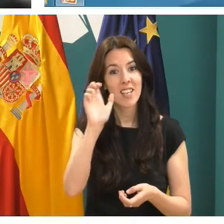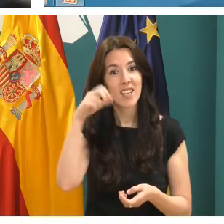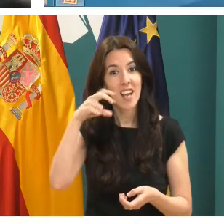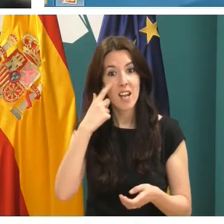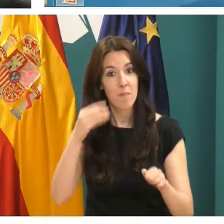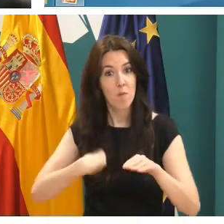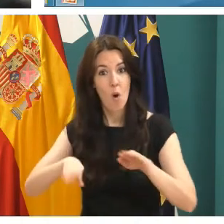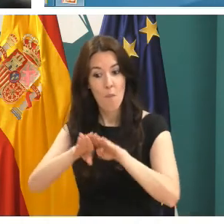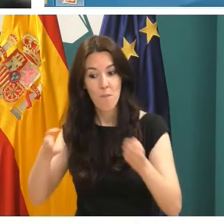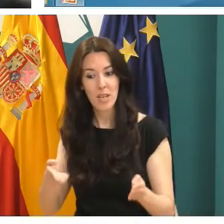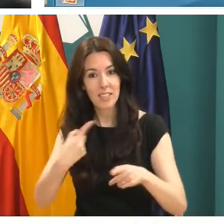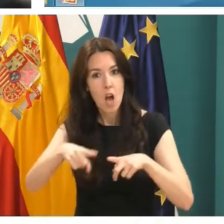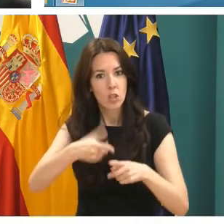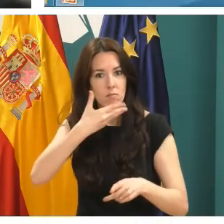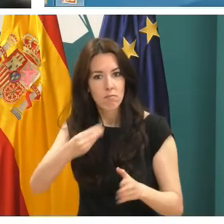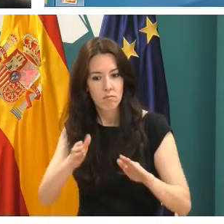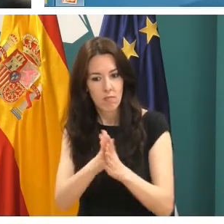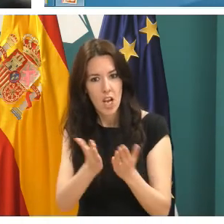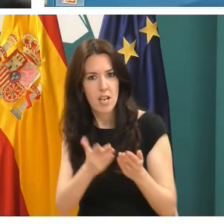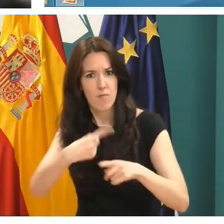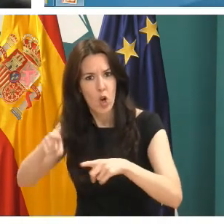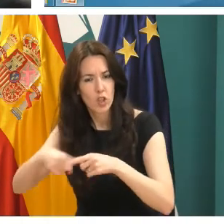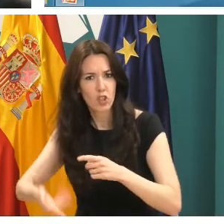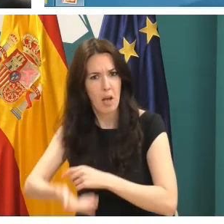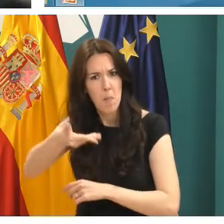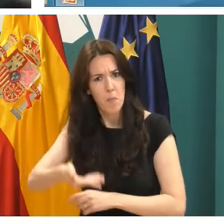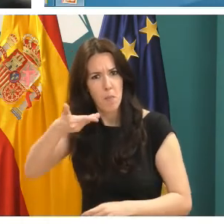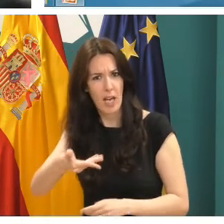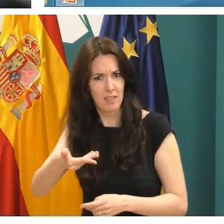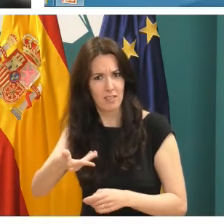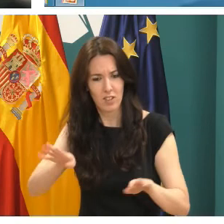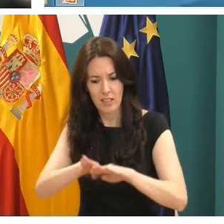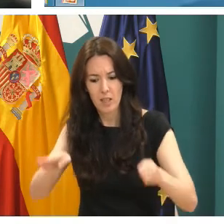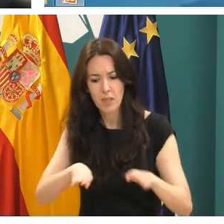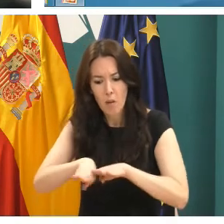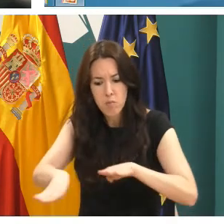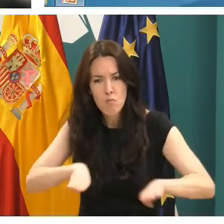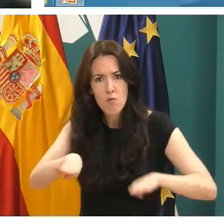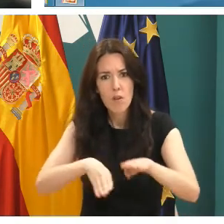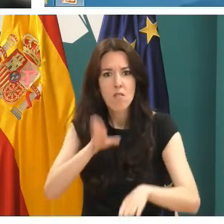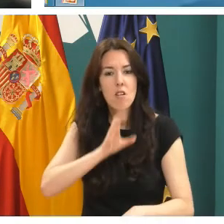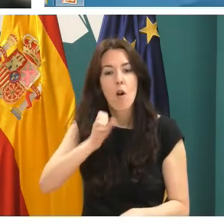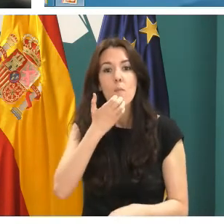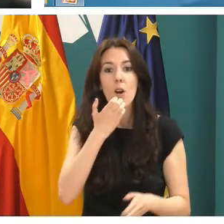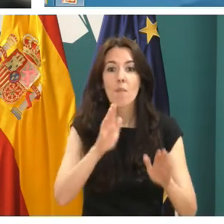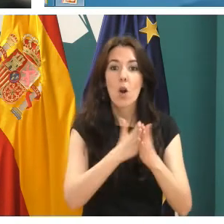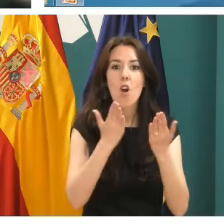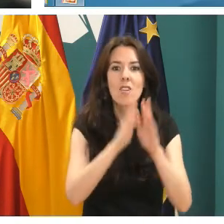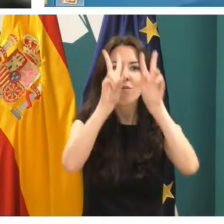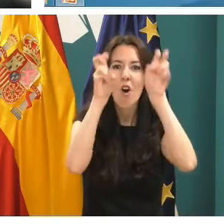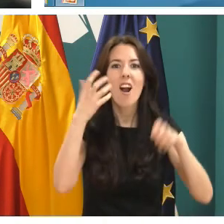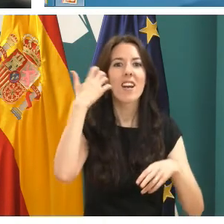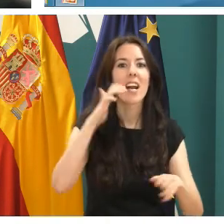mesa donde hay cosas tan bonitas y tan expuestas y tan importantes, que además de ser fantásticas, como el libro Raras pero Interesantes y